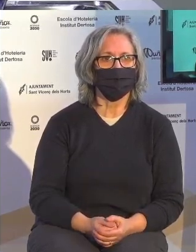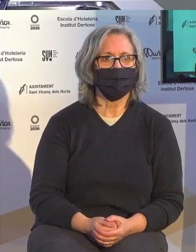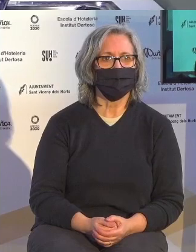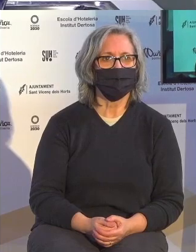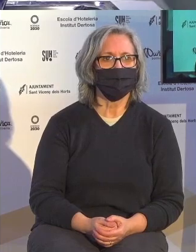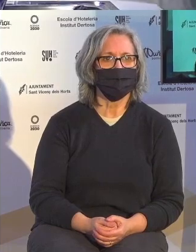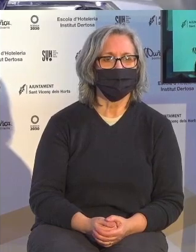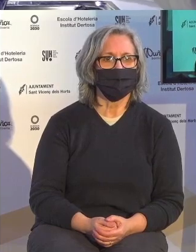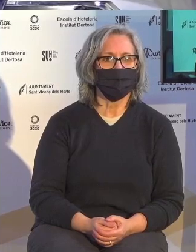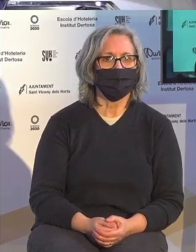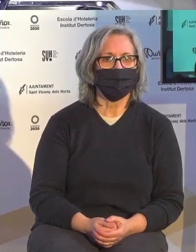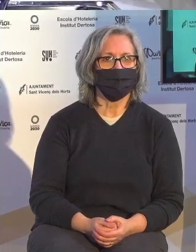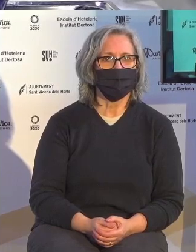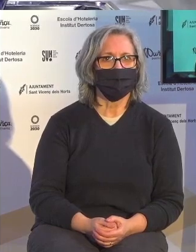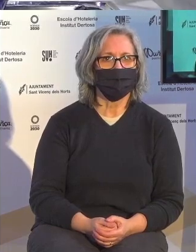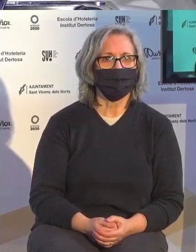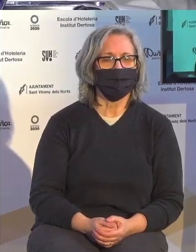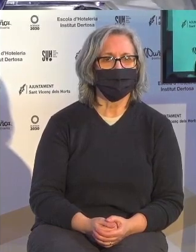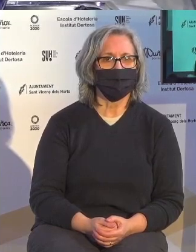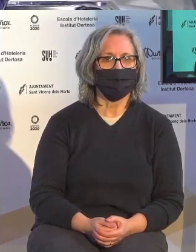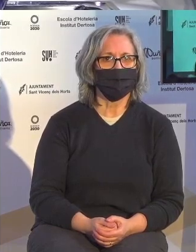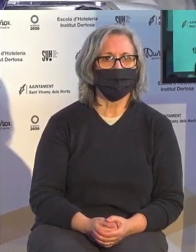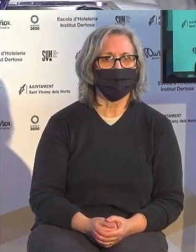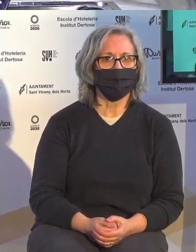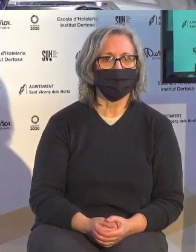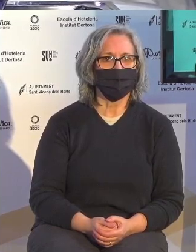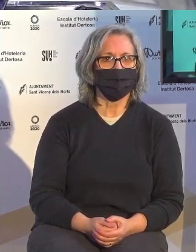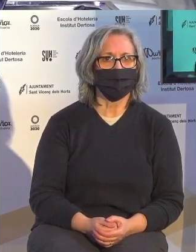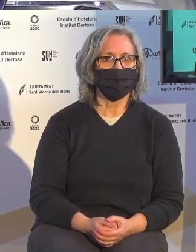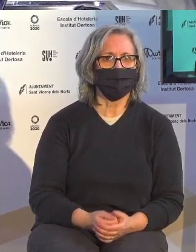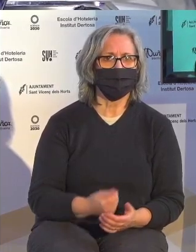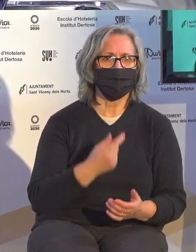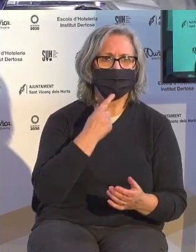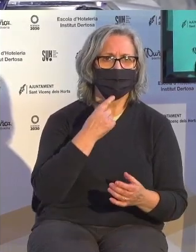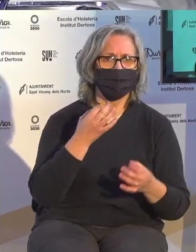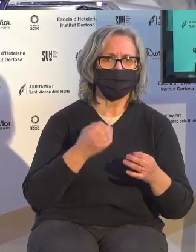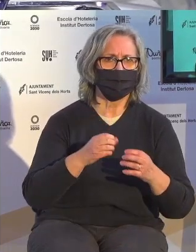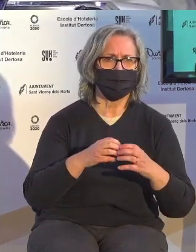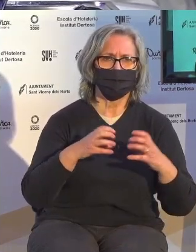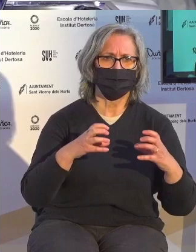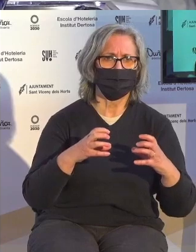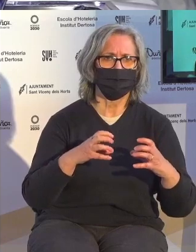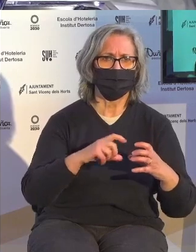ok y ahora lo merengue italiana está listo